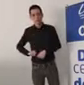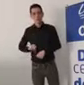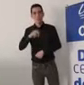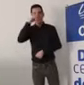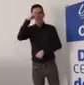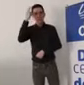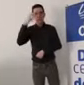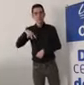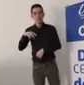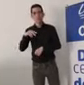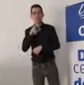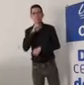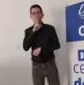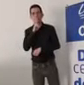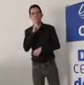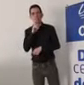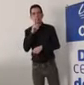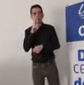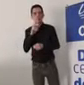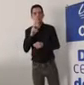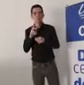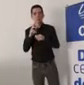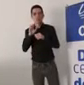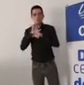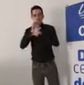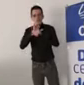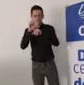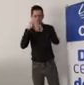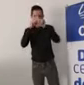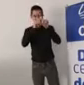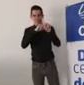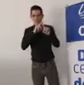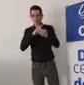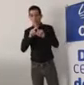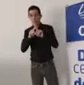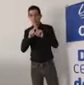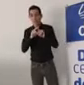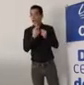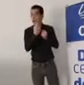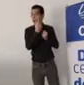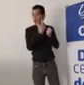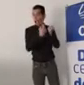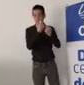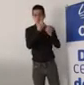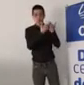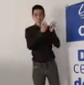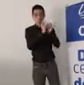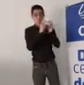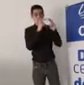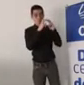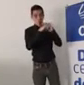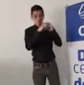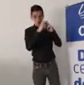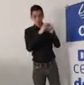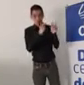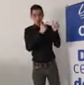Colombia especialmente, la salida pacífica de grupos violentos, de grupos insurgentes y armados, y